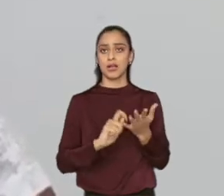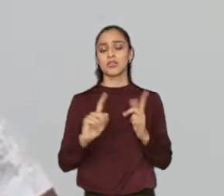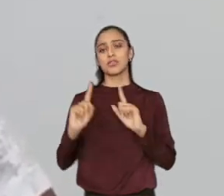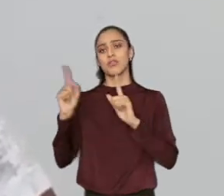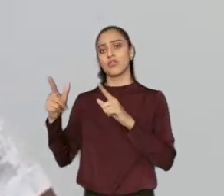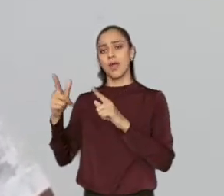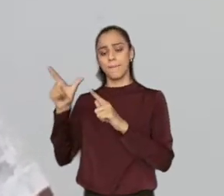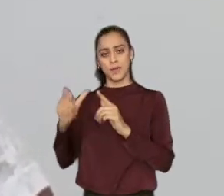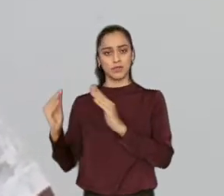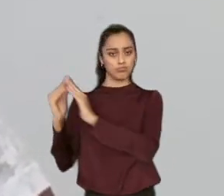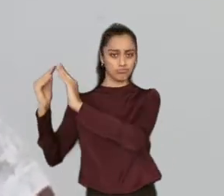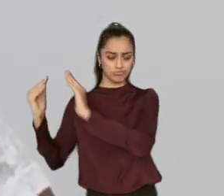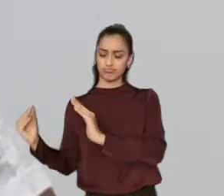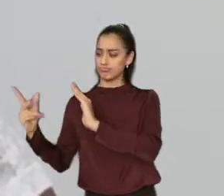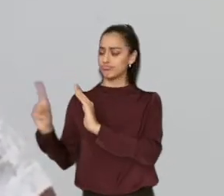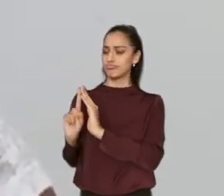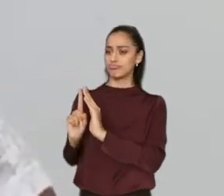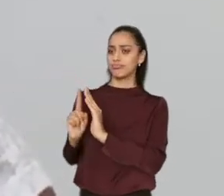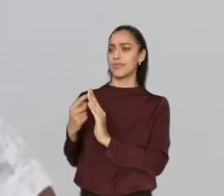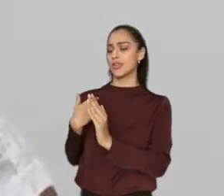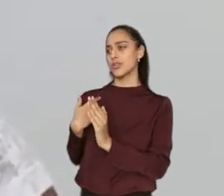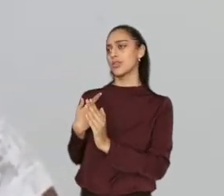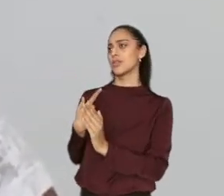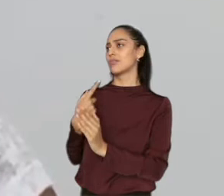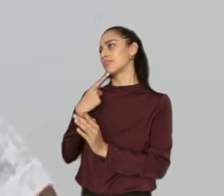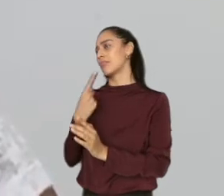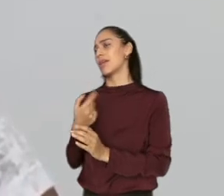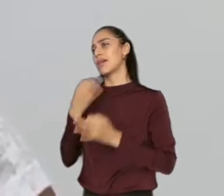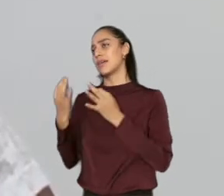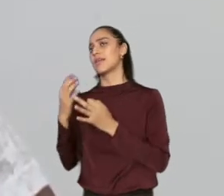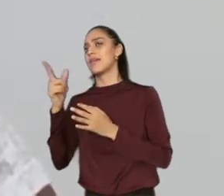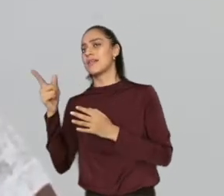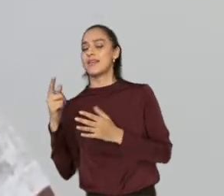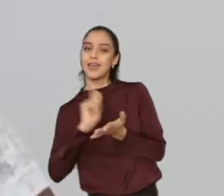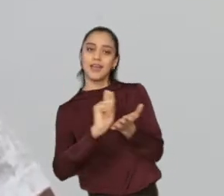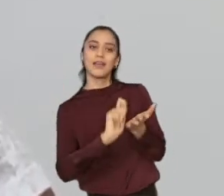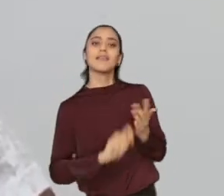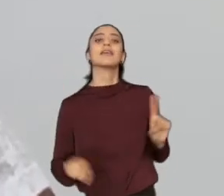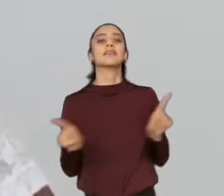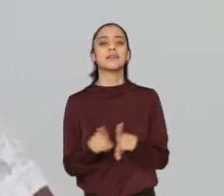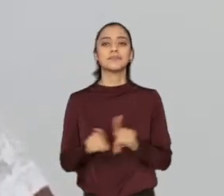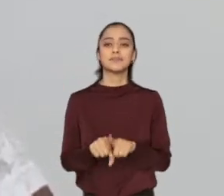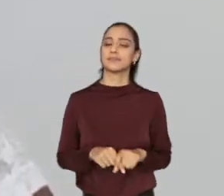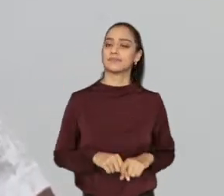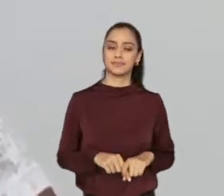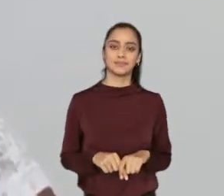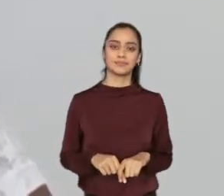una vecina y yo le dictaba, ella le escribía también.